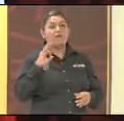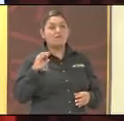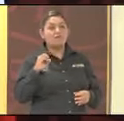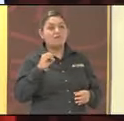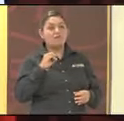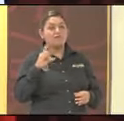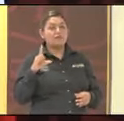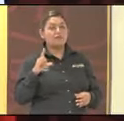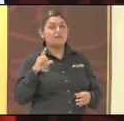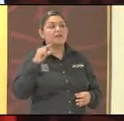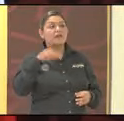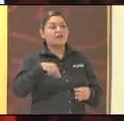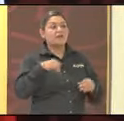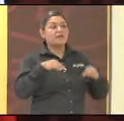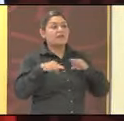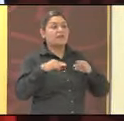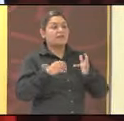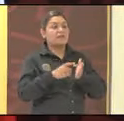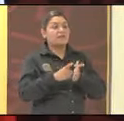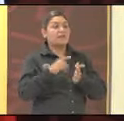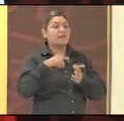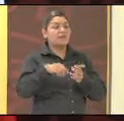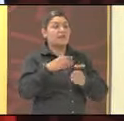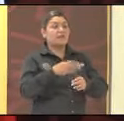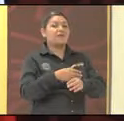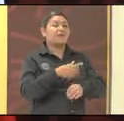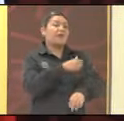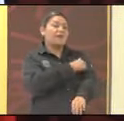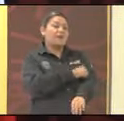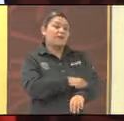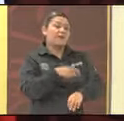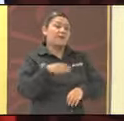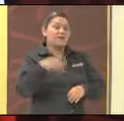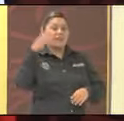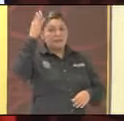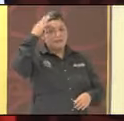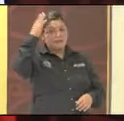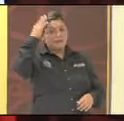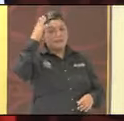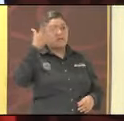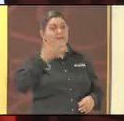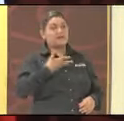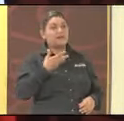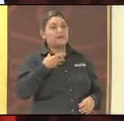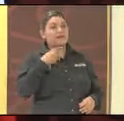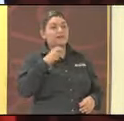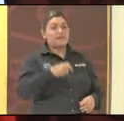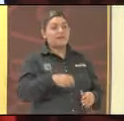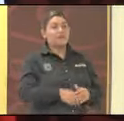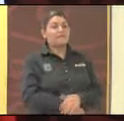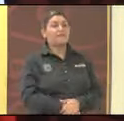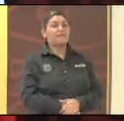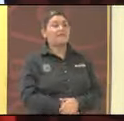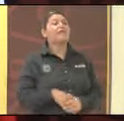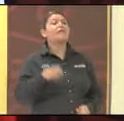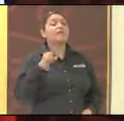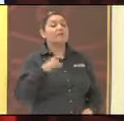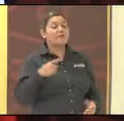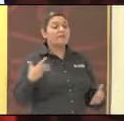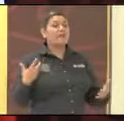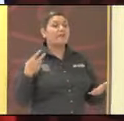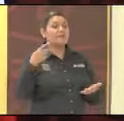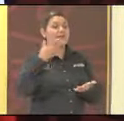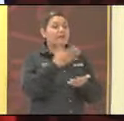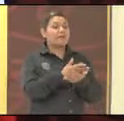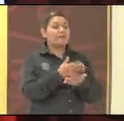los cuales la Dirección de Desarrollo Urbano del municipio de Tamira lleva liderazgo a ser la única que cuenta con este equipo. Asistieron también como parte de la Junta